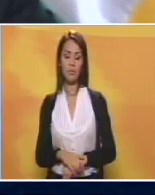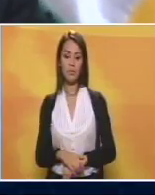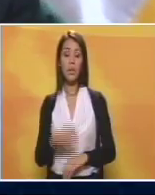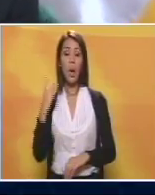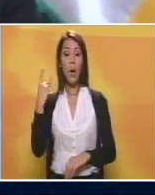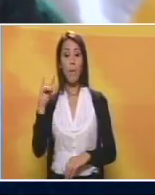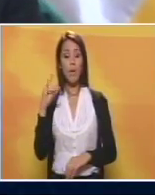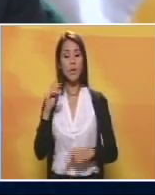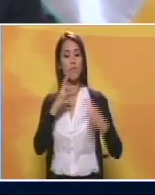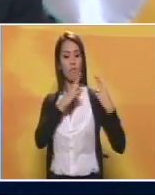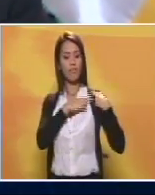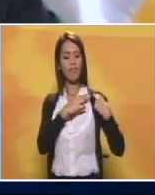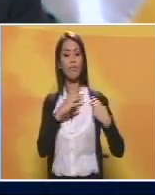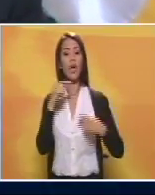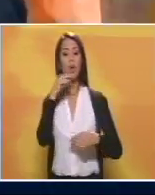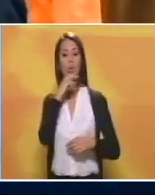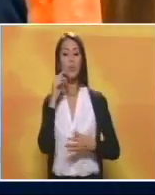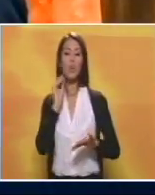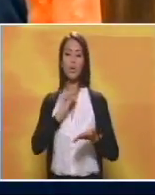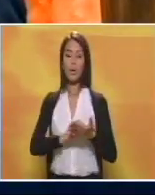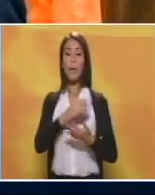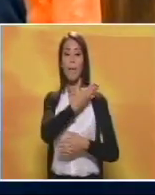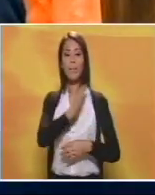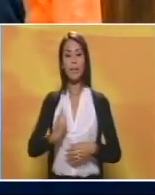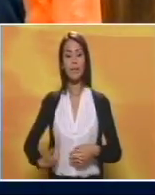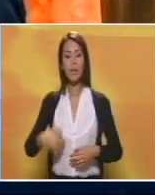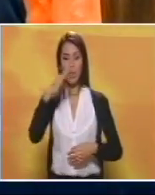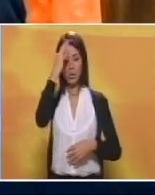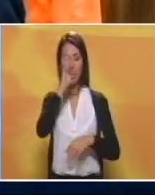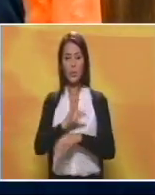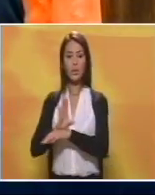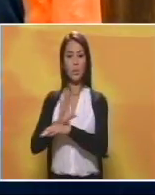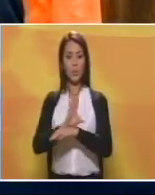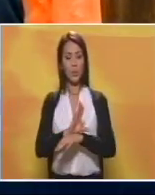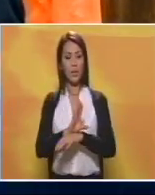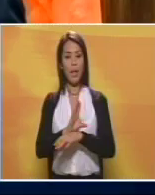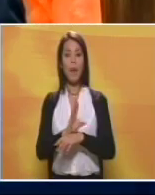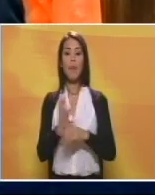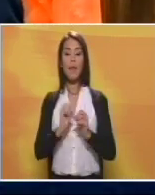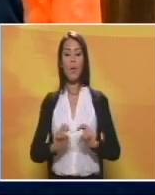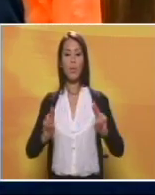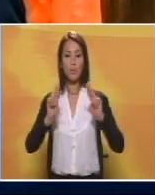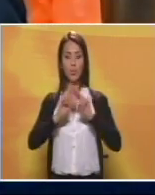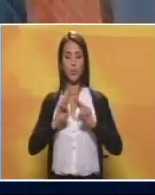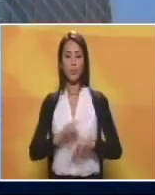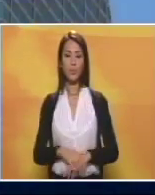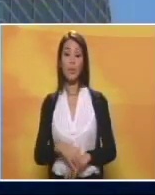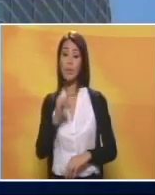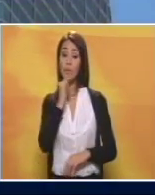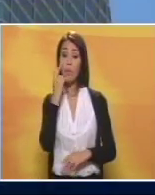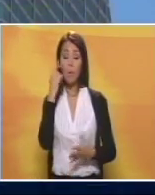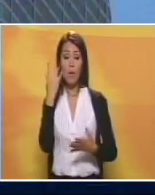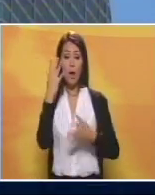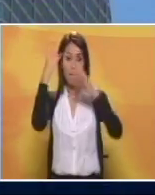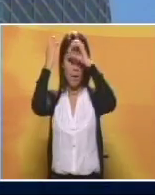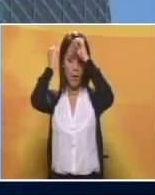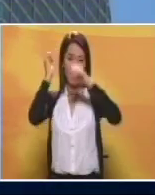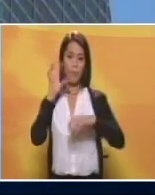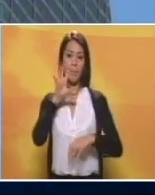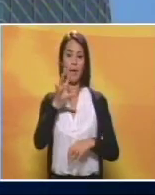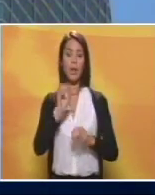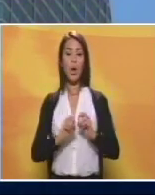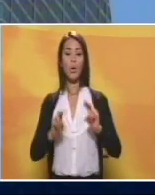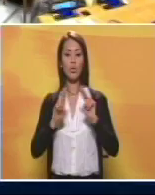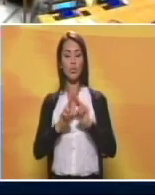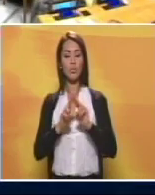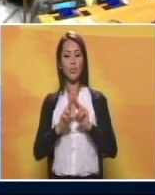Bolivia asumirá en octubre por segunda ocasión la presidencia del Consejo de Seguridad de Naciones Unidas. Así lo anunció el embajador del país ante la ONU,